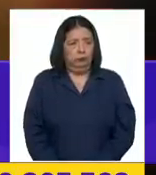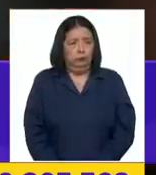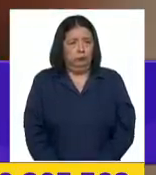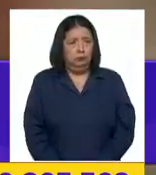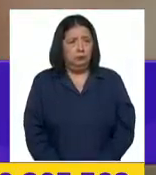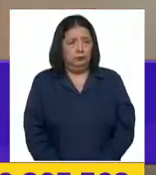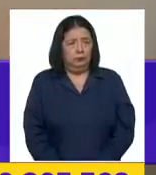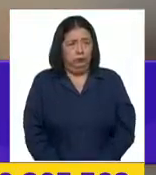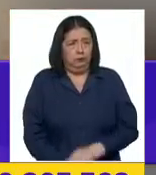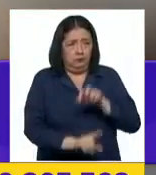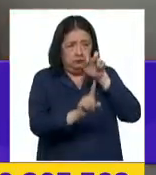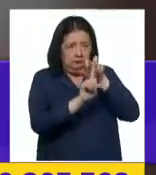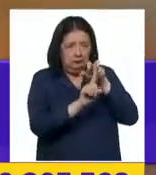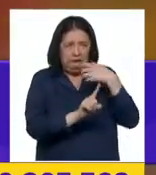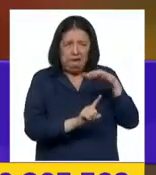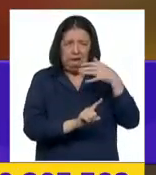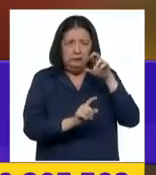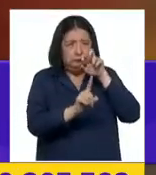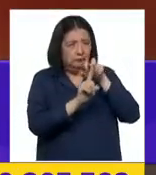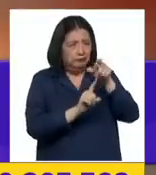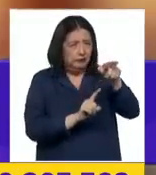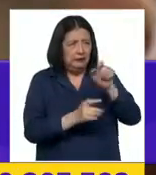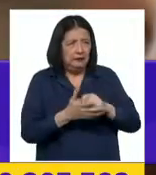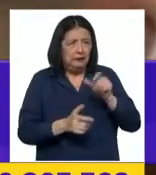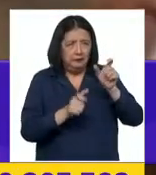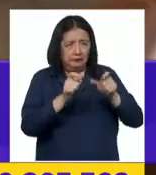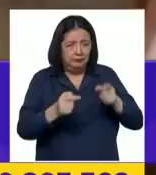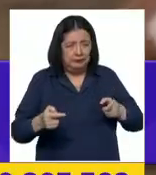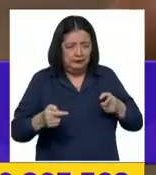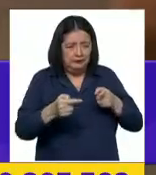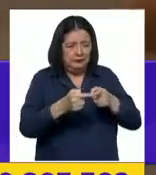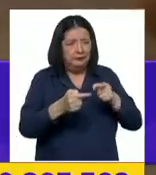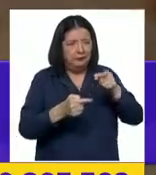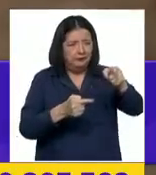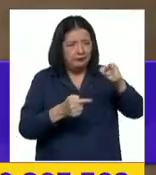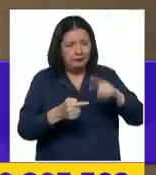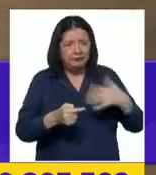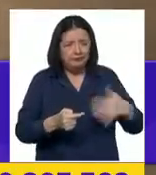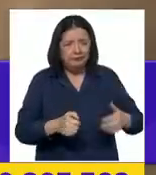Puta, esa foto, ¿no? Lo que vi en la esquina, ¿no?